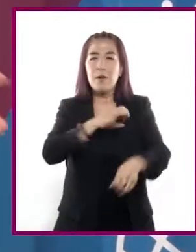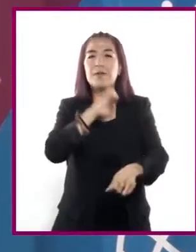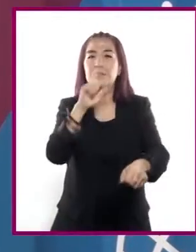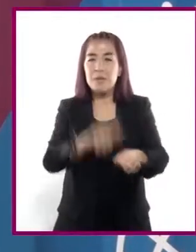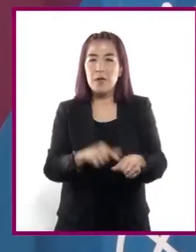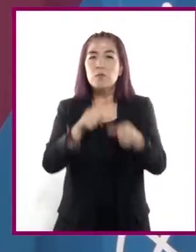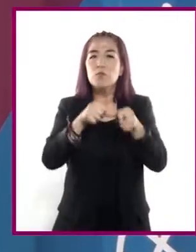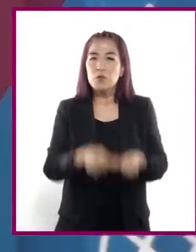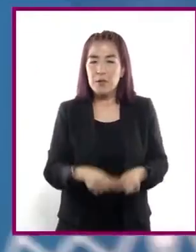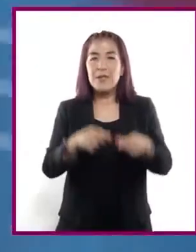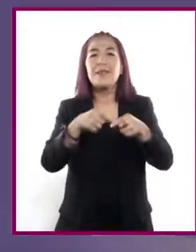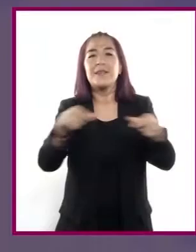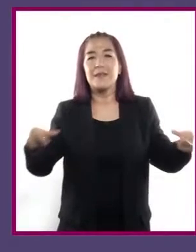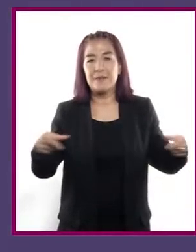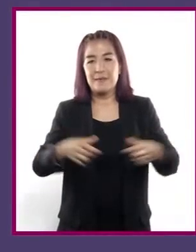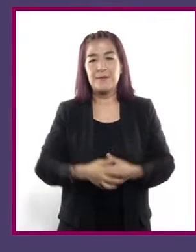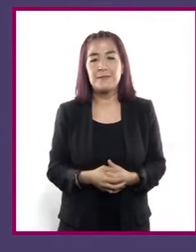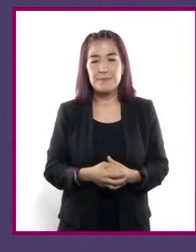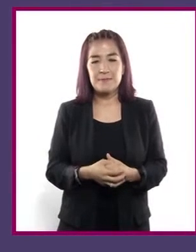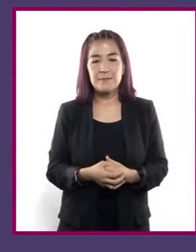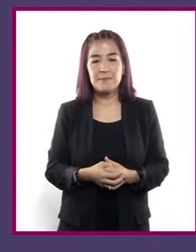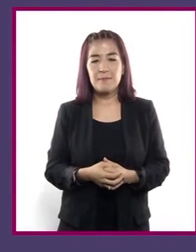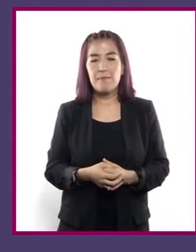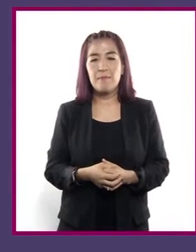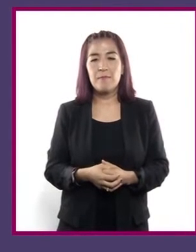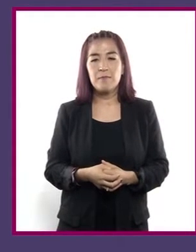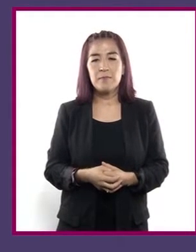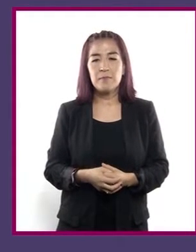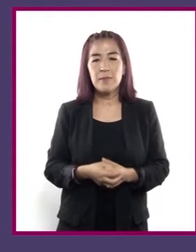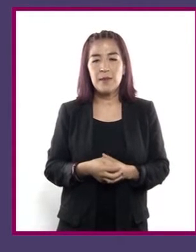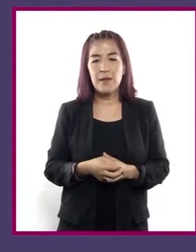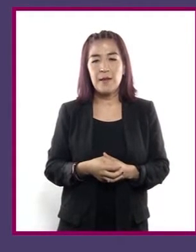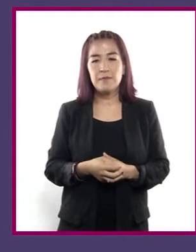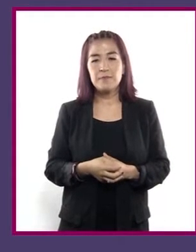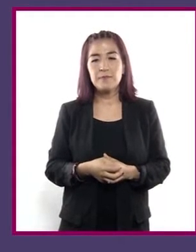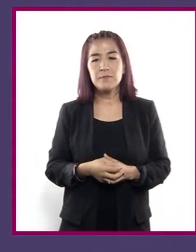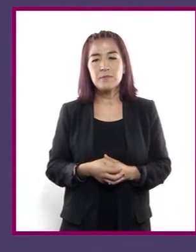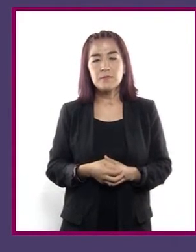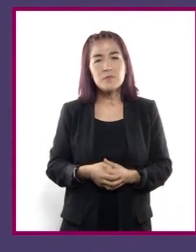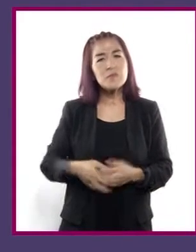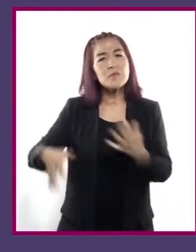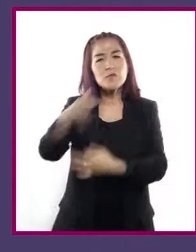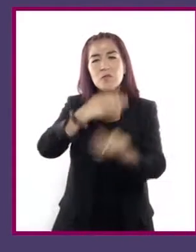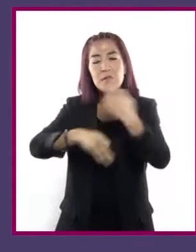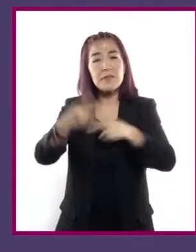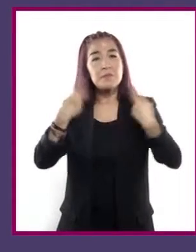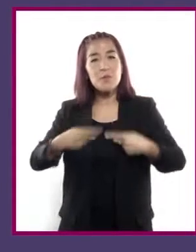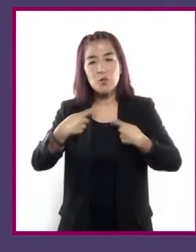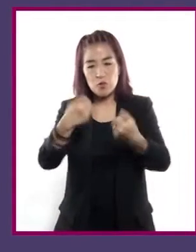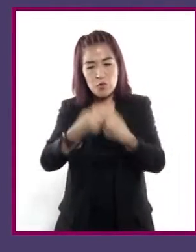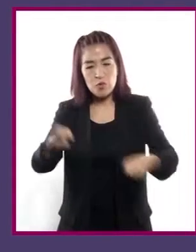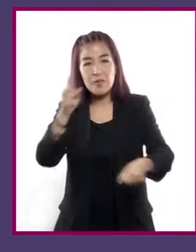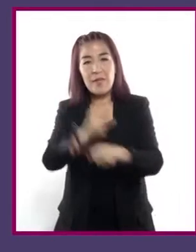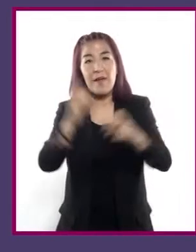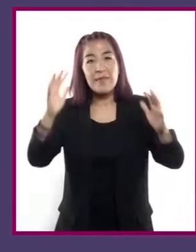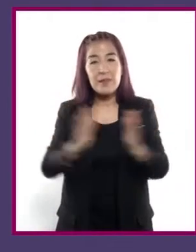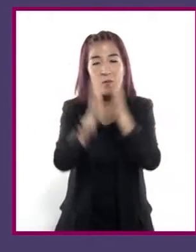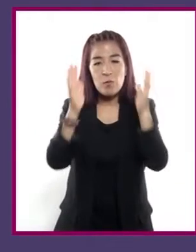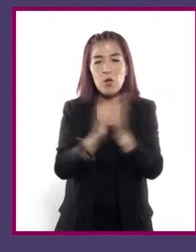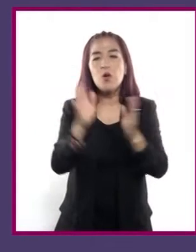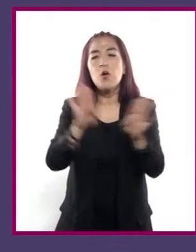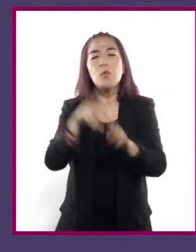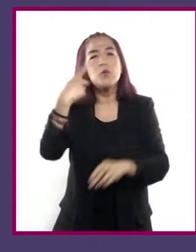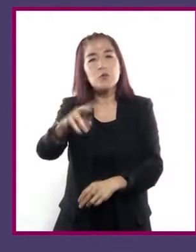Ledger, punzón y regleta. El respeto a vivir la diferencia en sociedades democráticas permite comprender